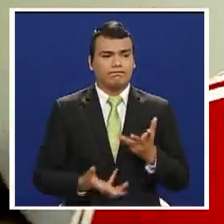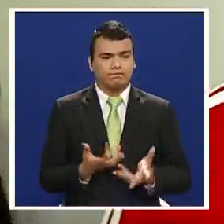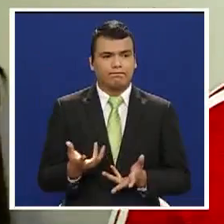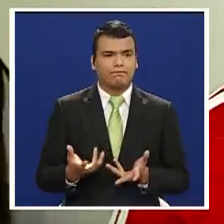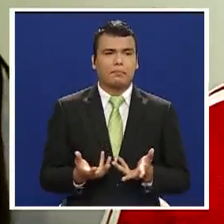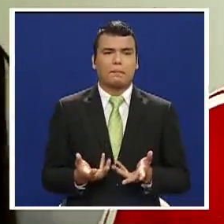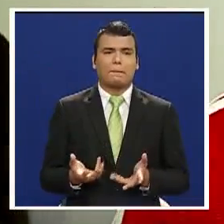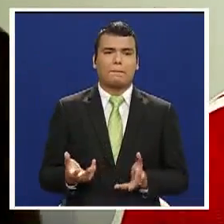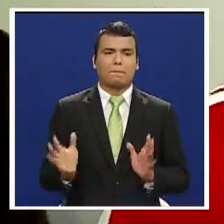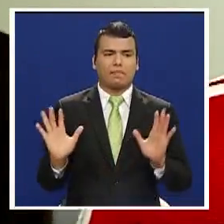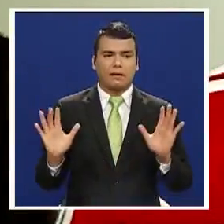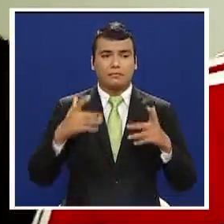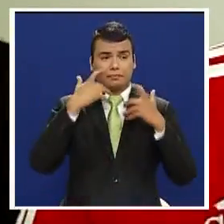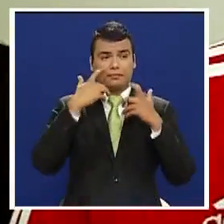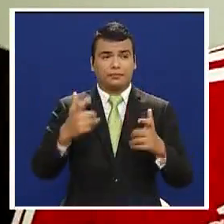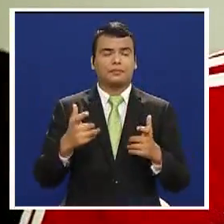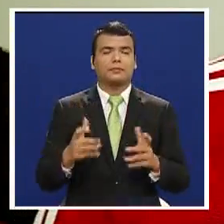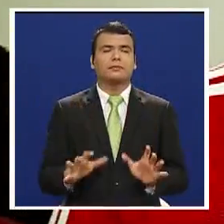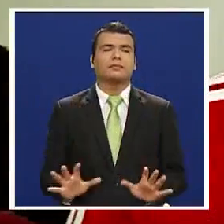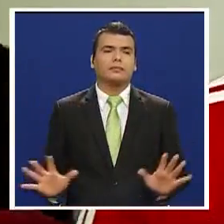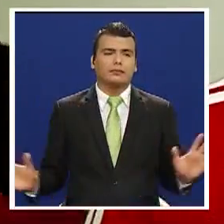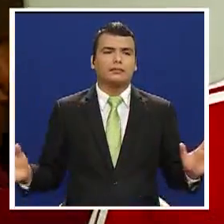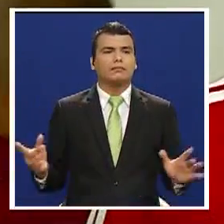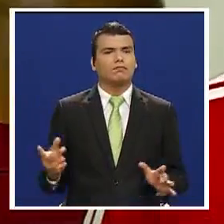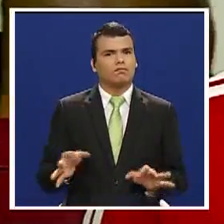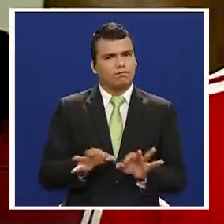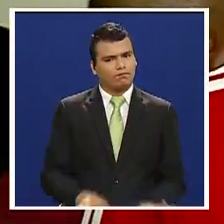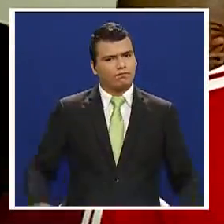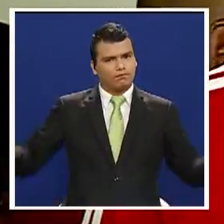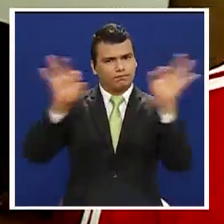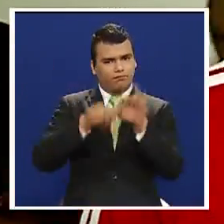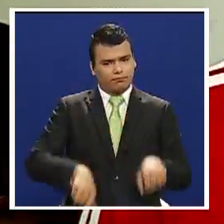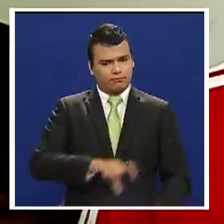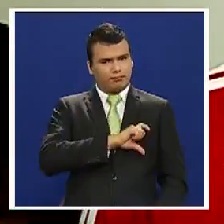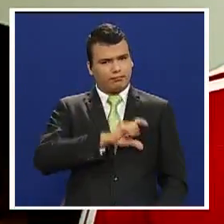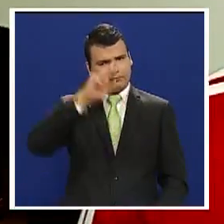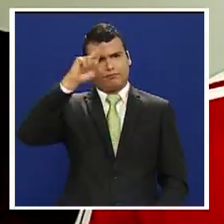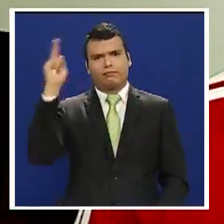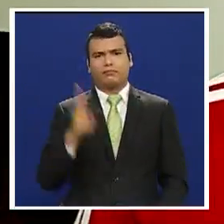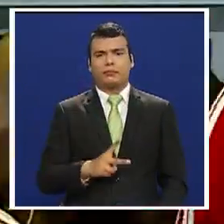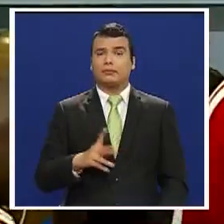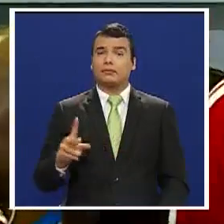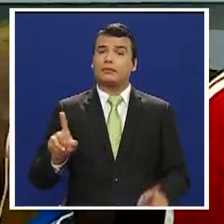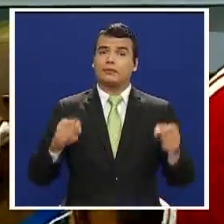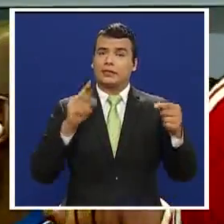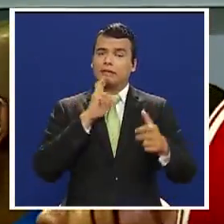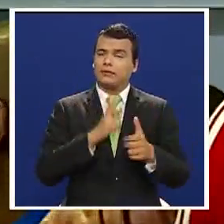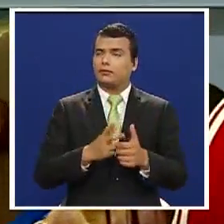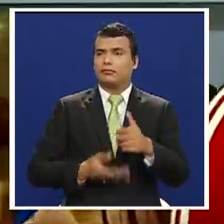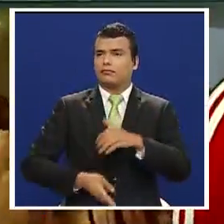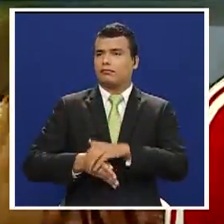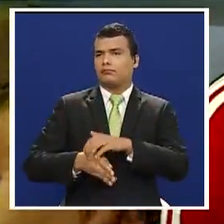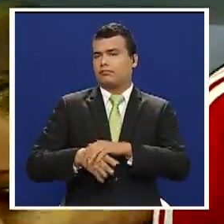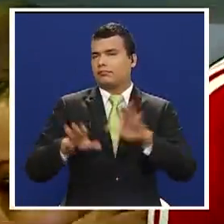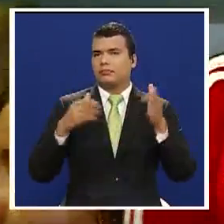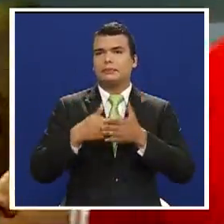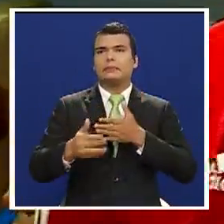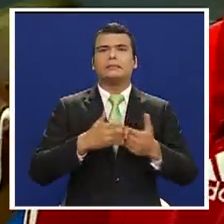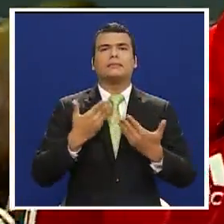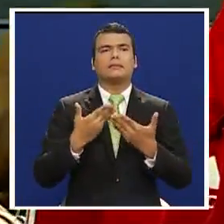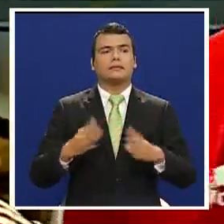En la etapa complementaria se ve un conjunto escarlata muy animado, llegando en varias ocasiones al área contraria y con el apoyo de su público, pero